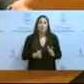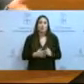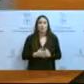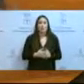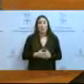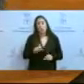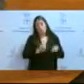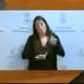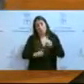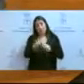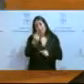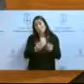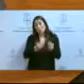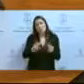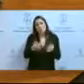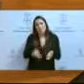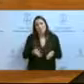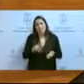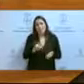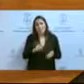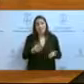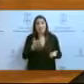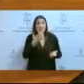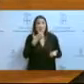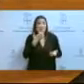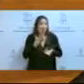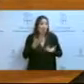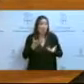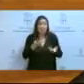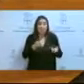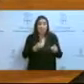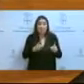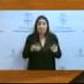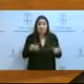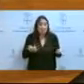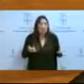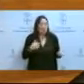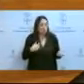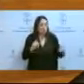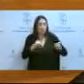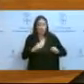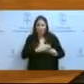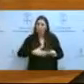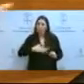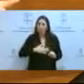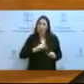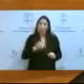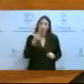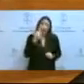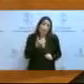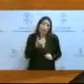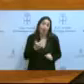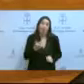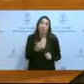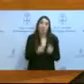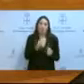presupuestario que siempre están ahí. Por lo demás, encantado con acordar. Veremos ahora, en relación al presupuesto, todos los grupos